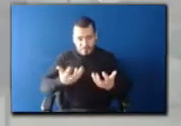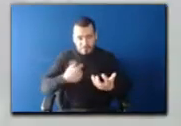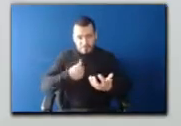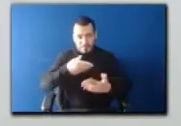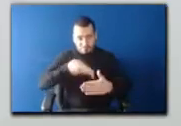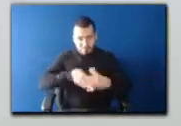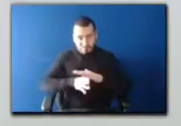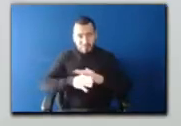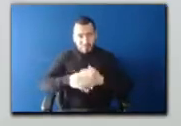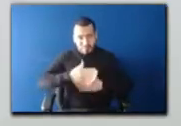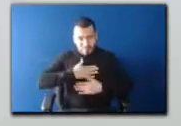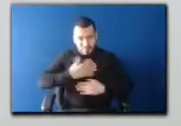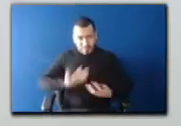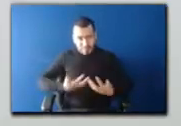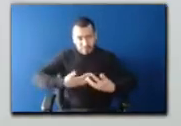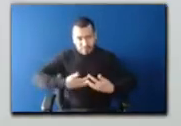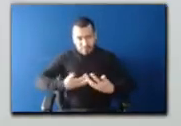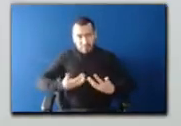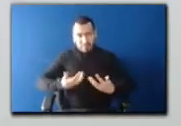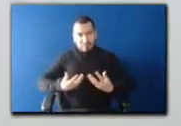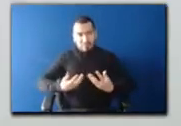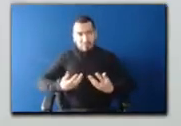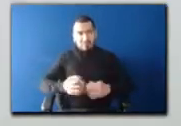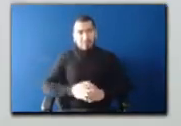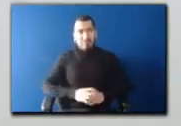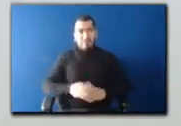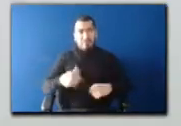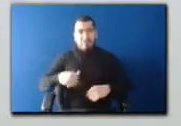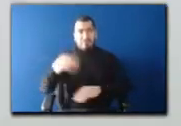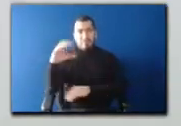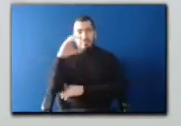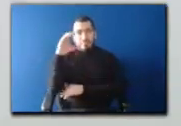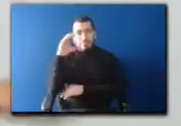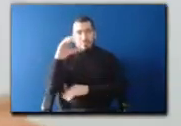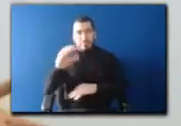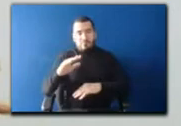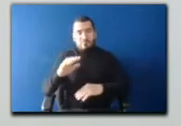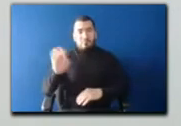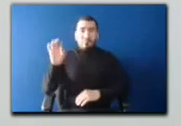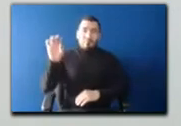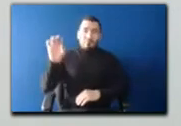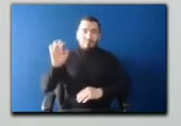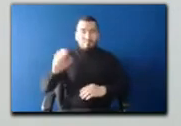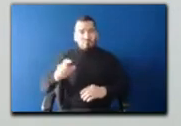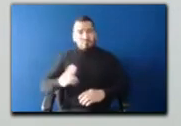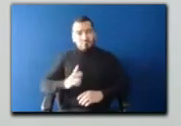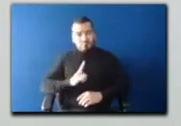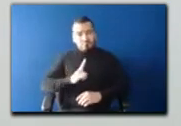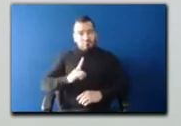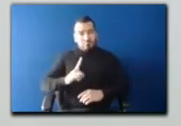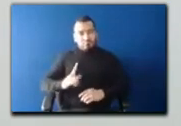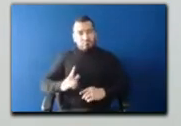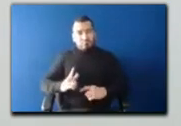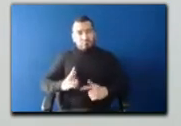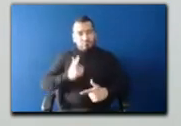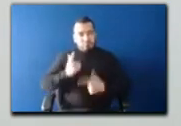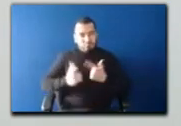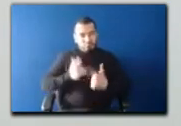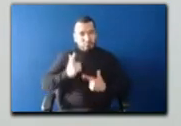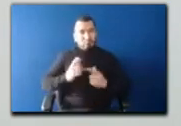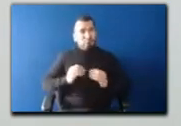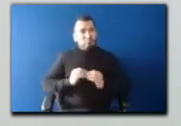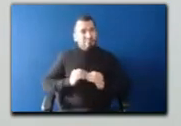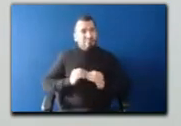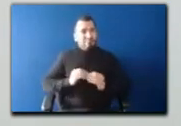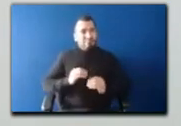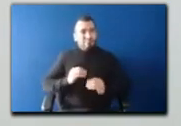María, una gran pregunta. Hoy en día Colombia es un país de emprendedores. La pandemia nos mostró mucho la dificultad de acceso a